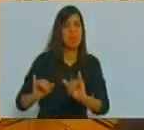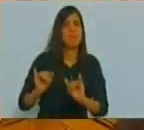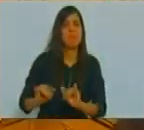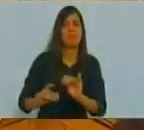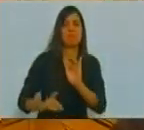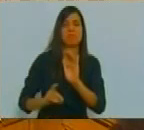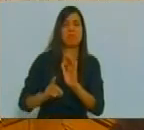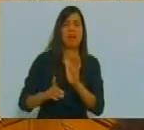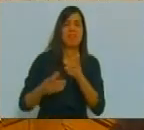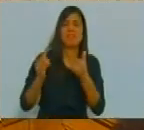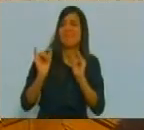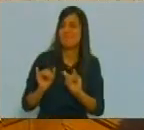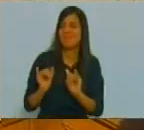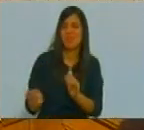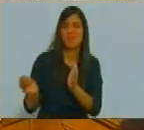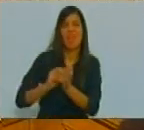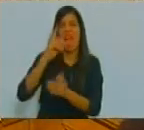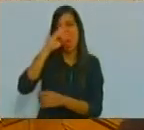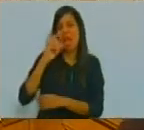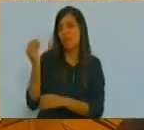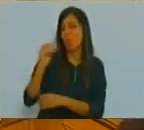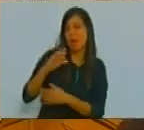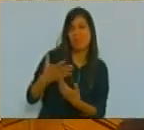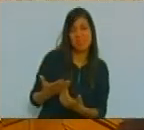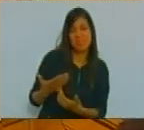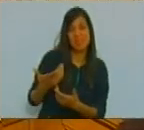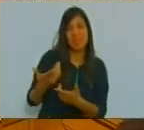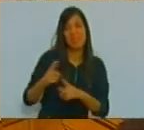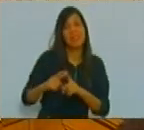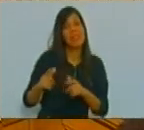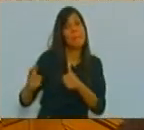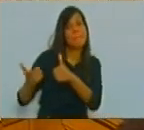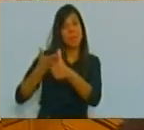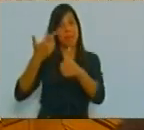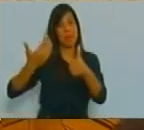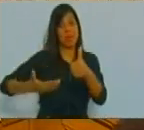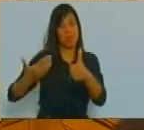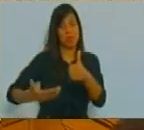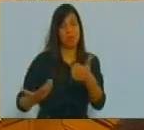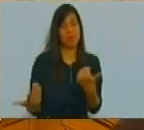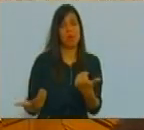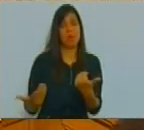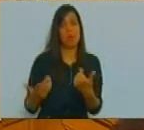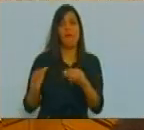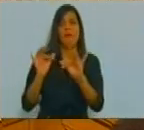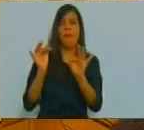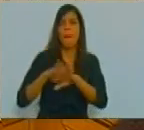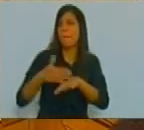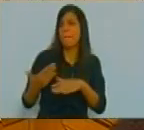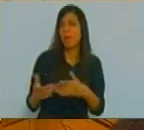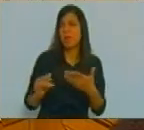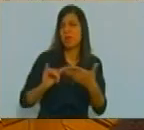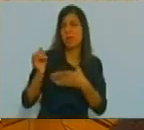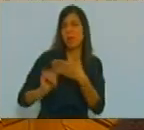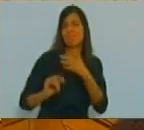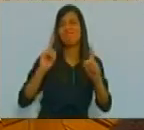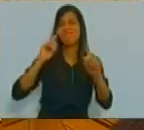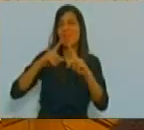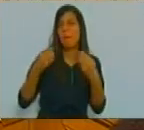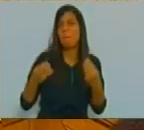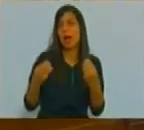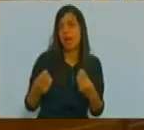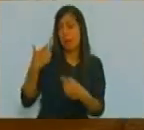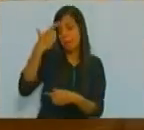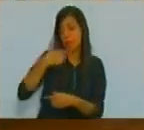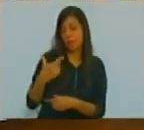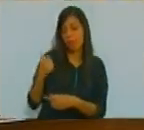porque la pena no es uno de los factores criminógenos que son todos aquellos elementos que unidos llevan a la comisión de